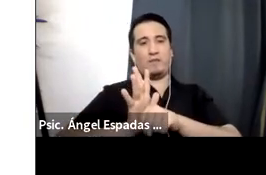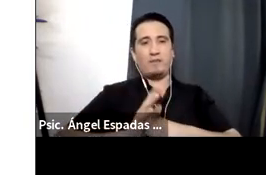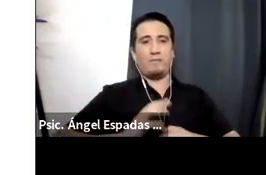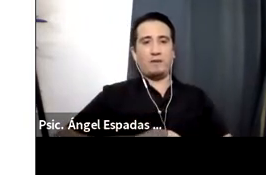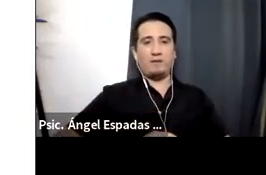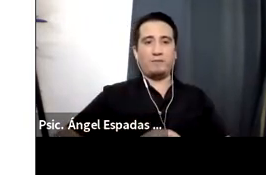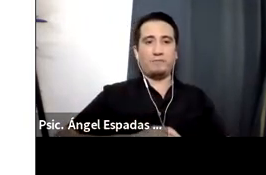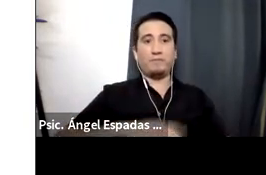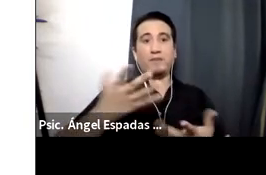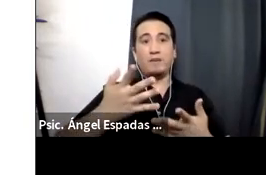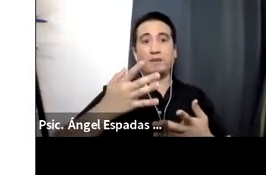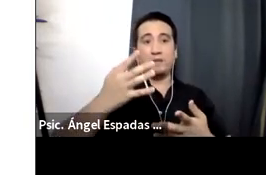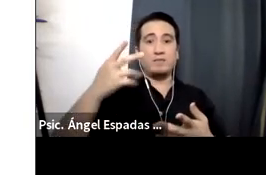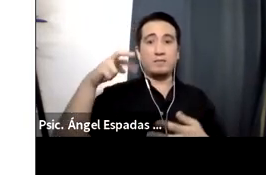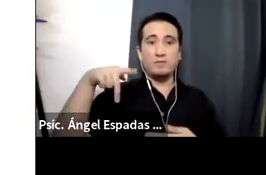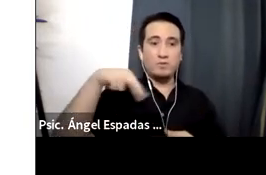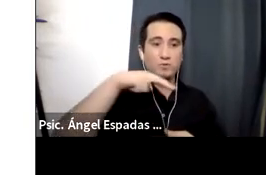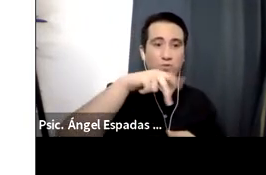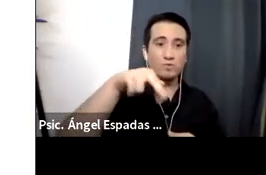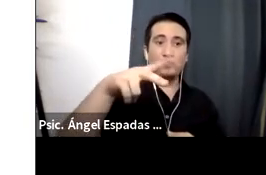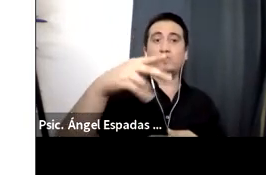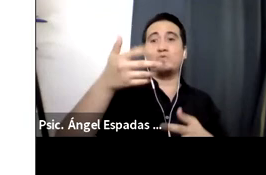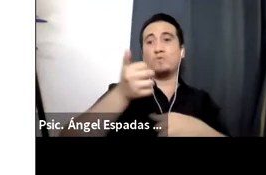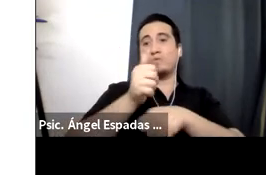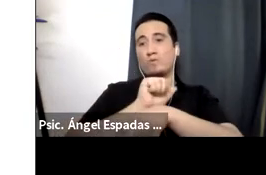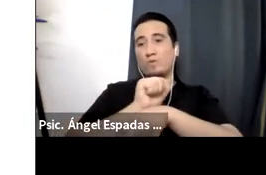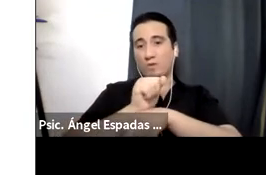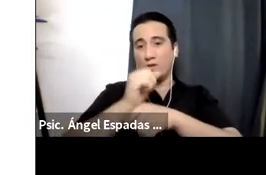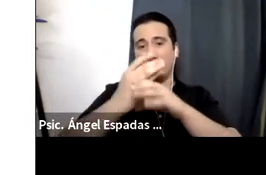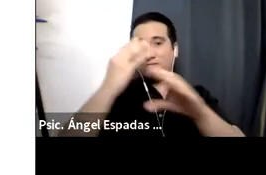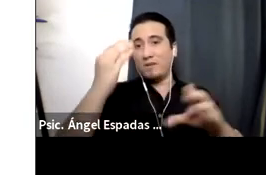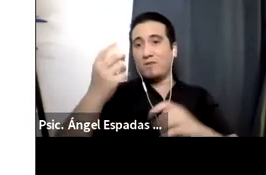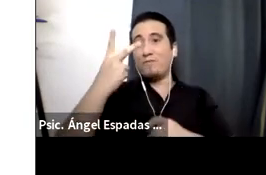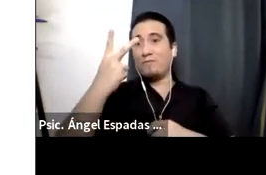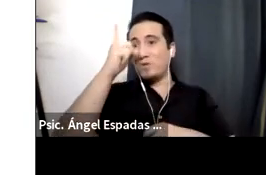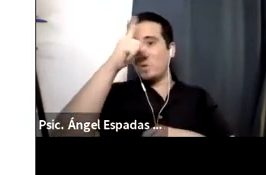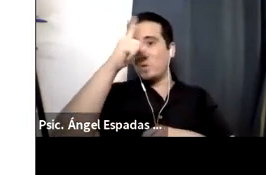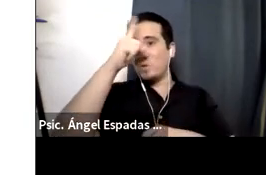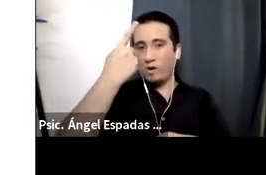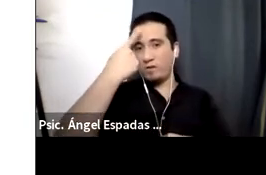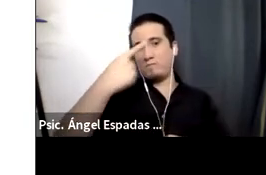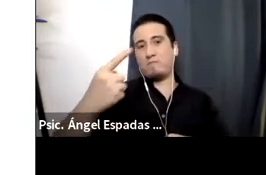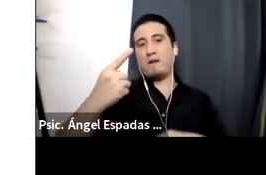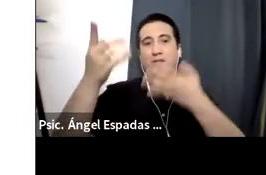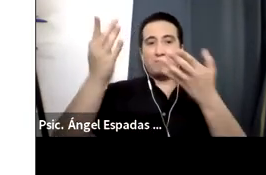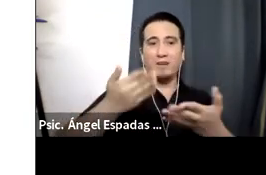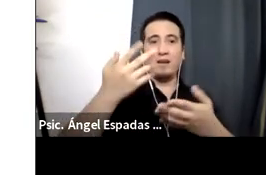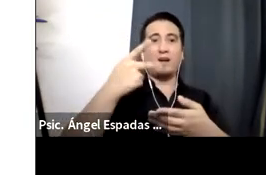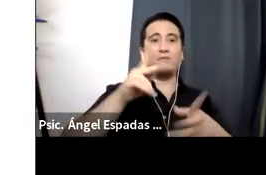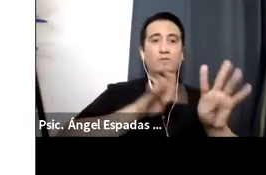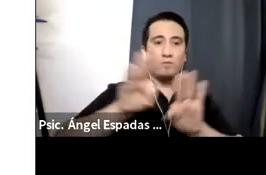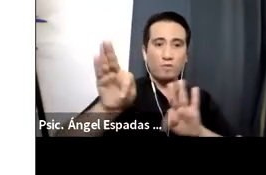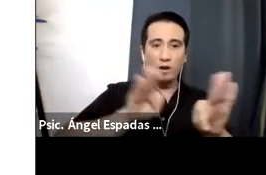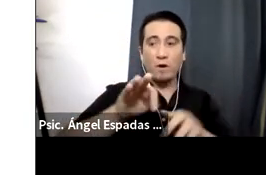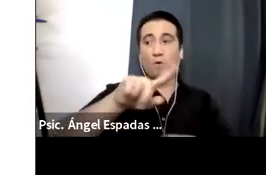hace recorridos de 2 horas para poder llegar a su, ¿no? A su trabajo y luego de regreso, pues